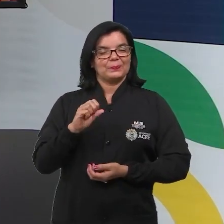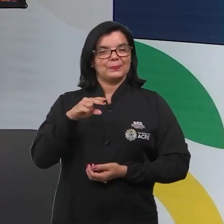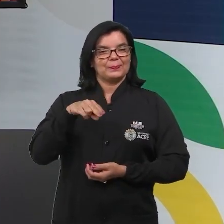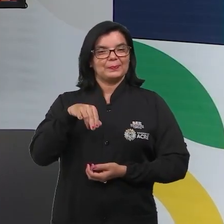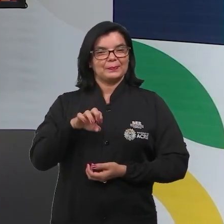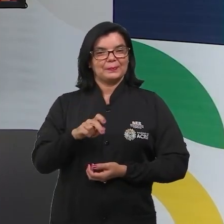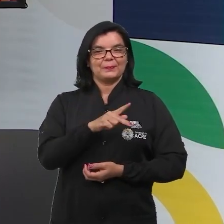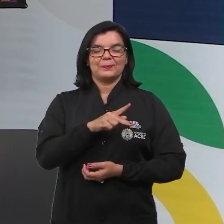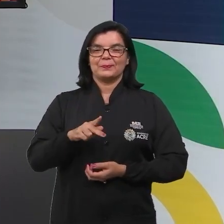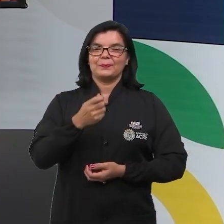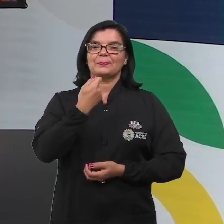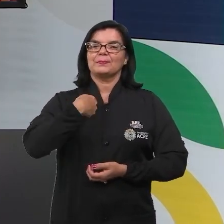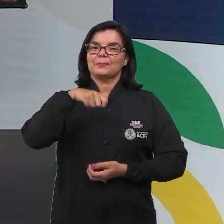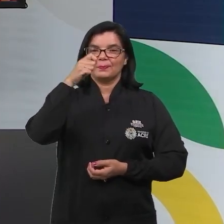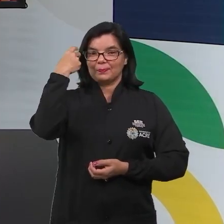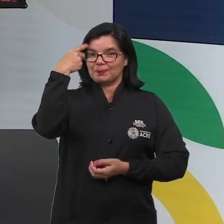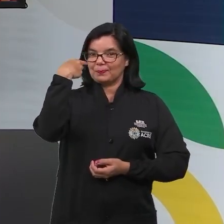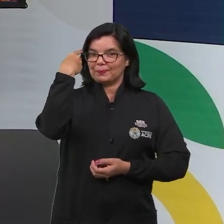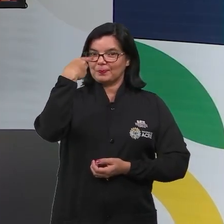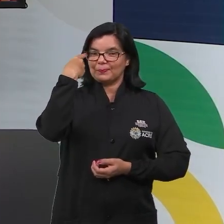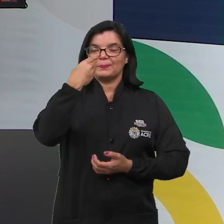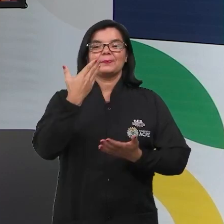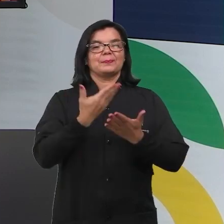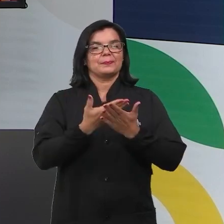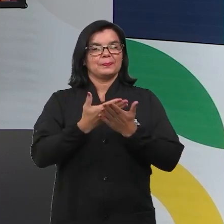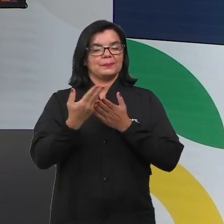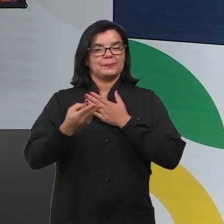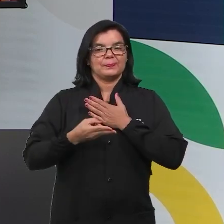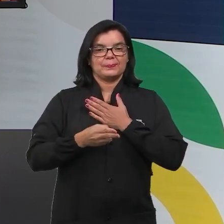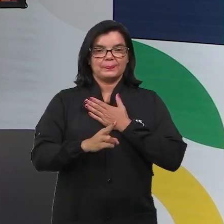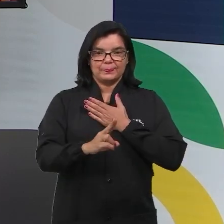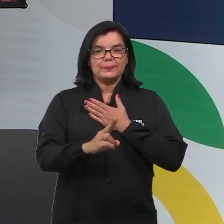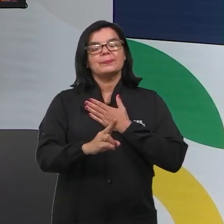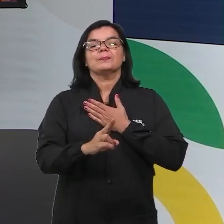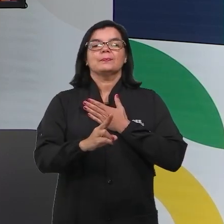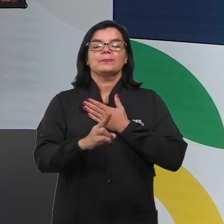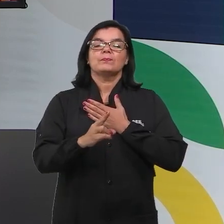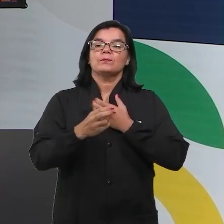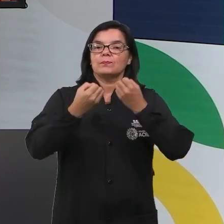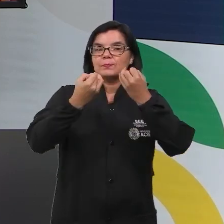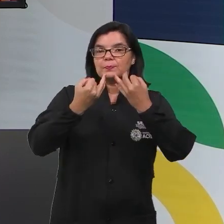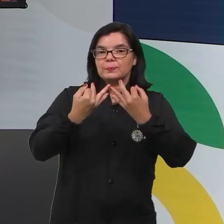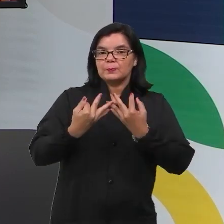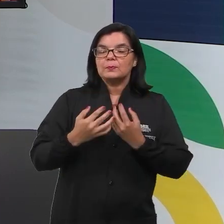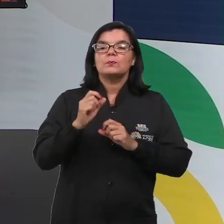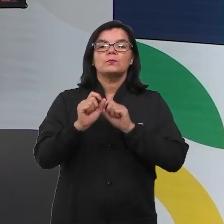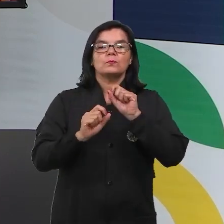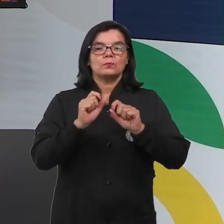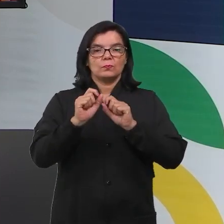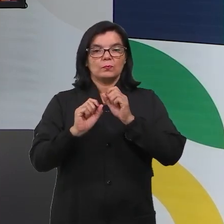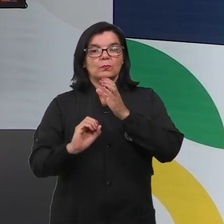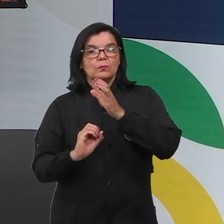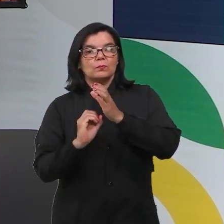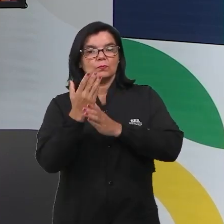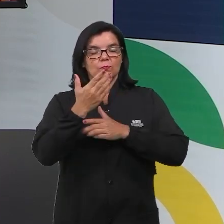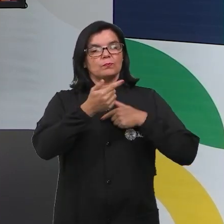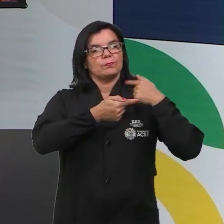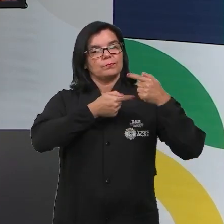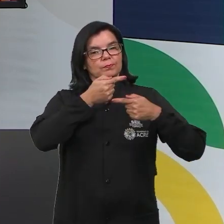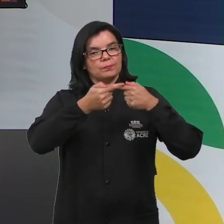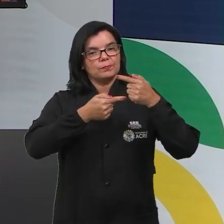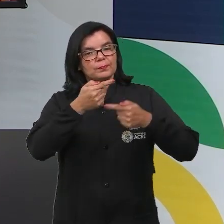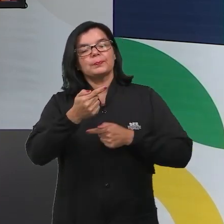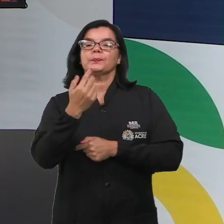española. En la clase de hoy vamos a continuar. En la clase pasada hablamos de la origen y evolución de la